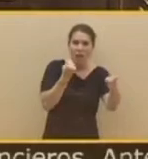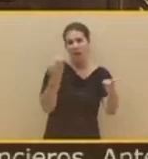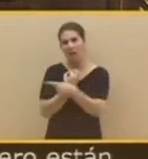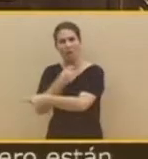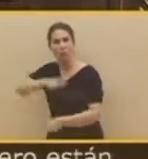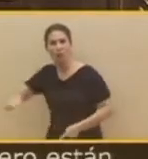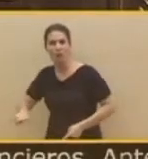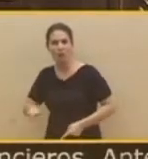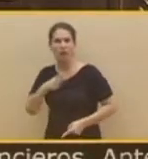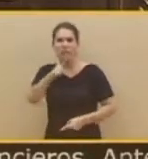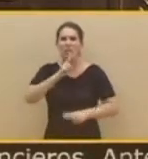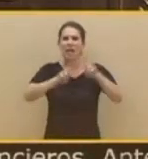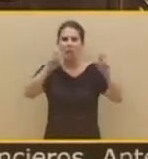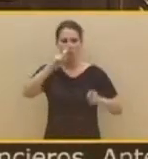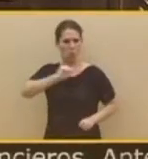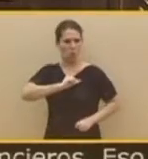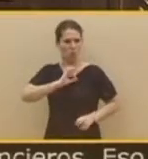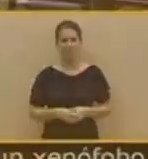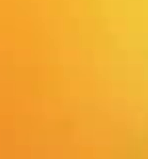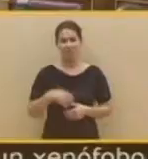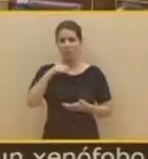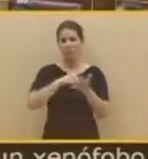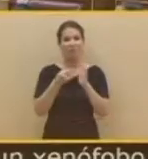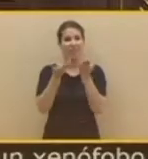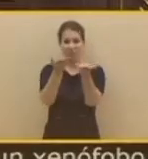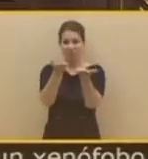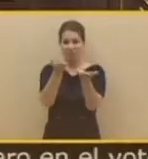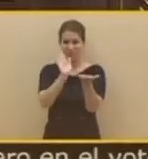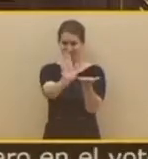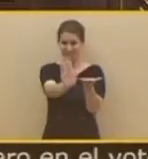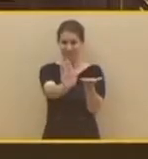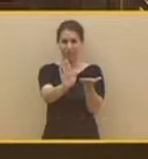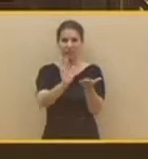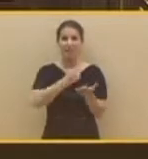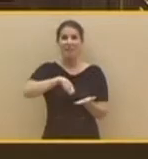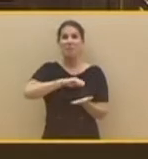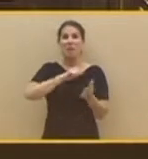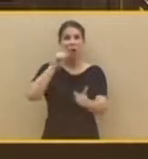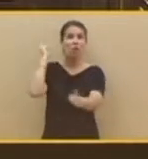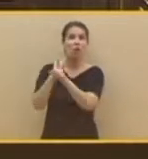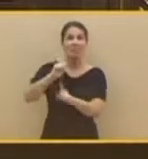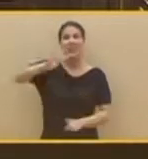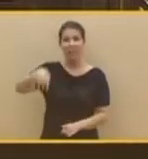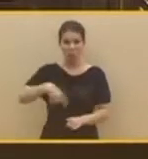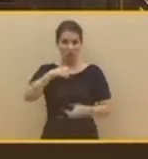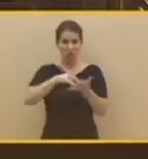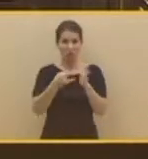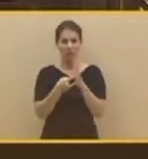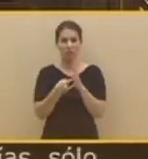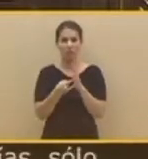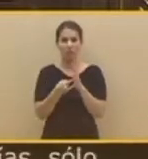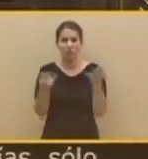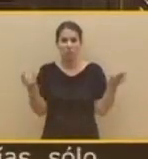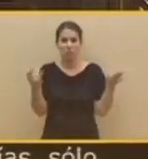no es ser patriotas, señorías. Eso es vender la patria. Su proyecto de España contra Cataluña, señorías, solo puede dar alas a un